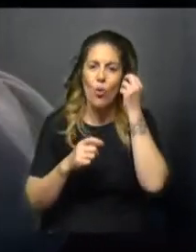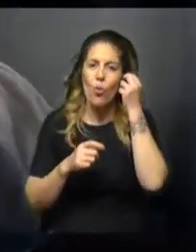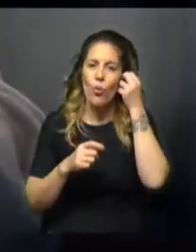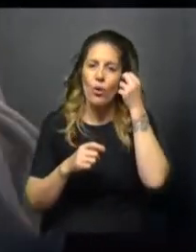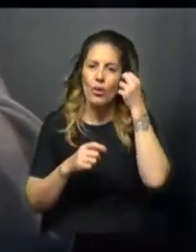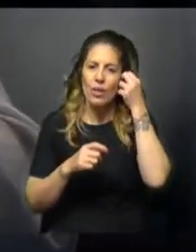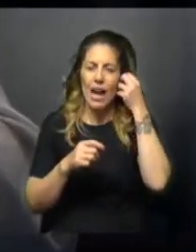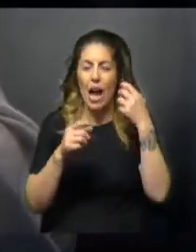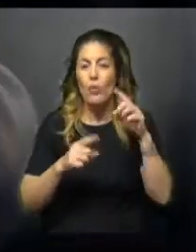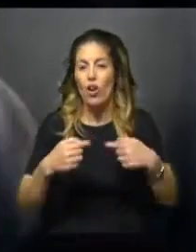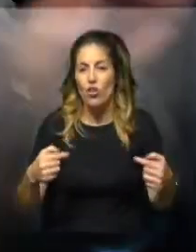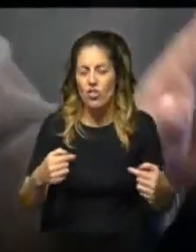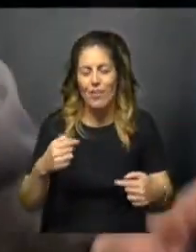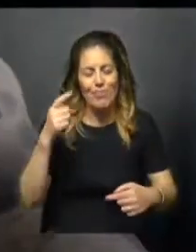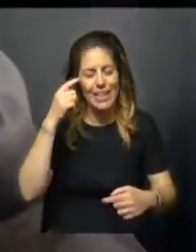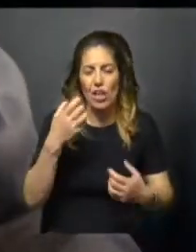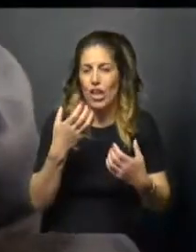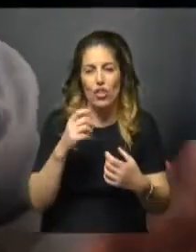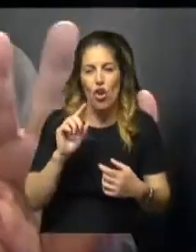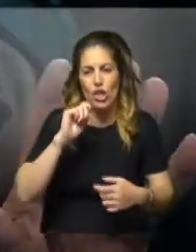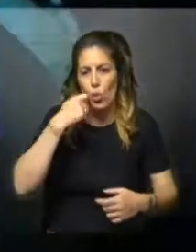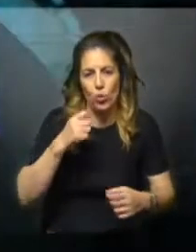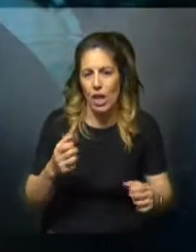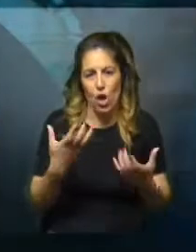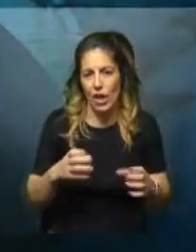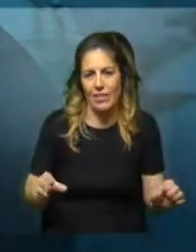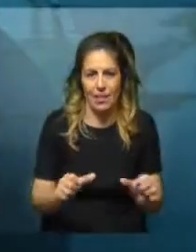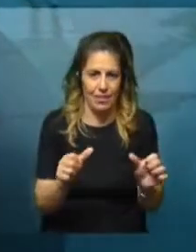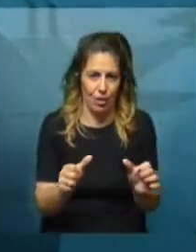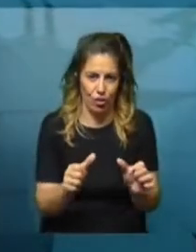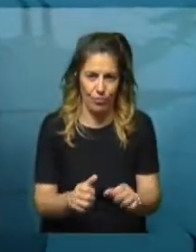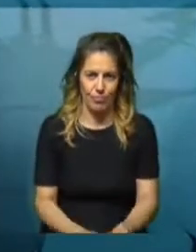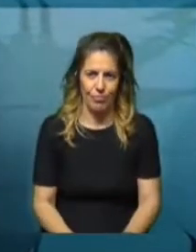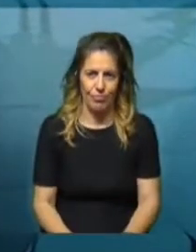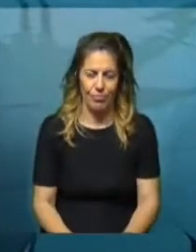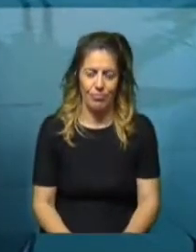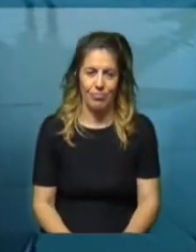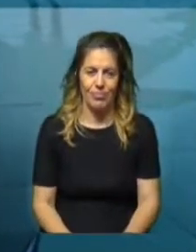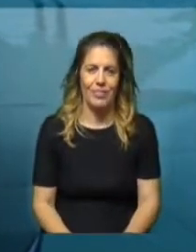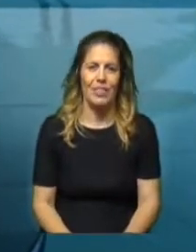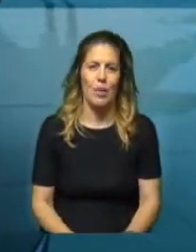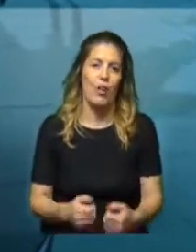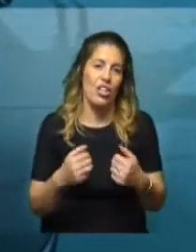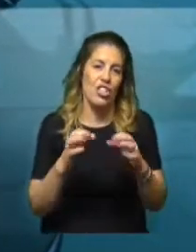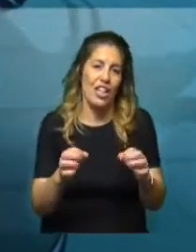aquellas cosas que no le gustan no las quieren hacer un cartero